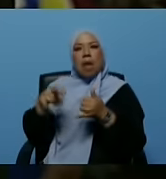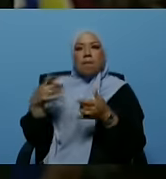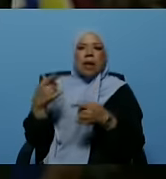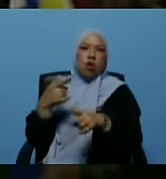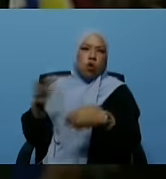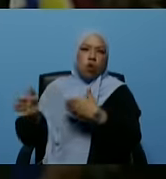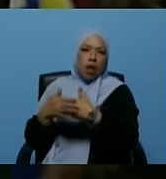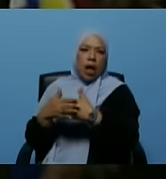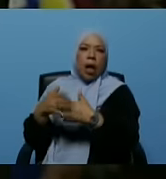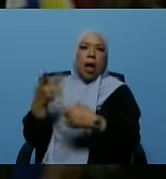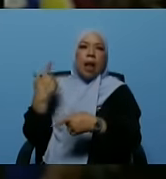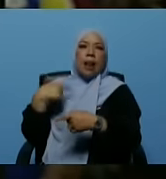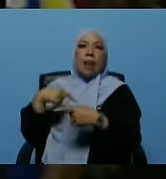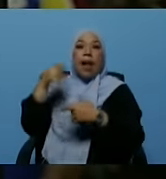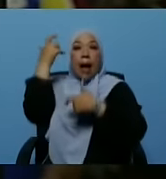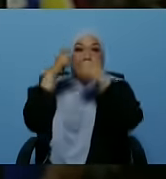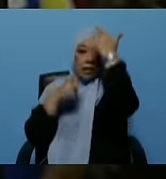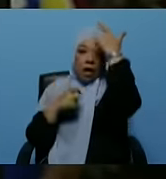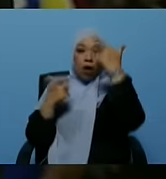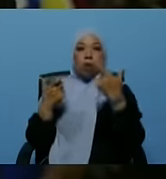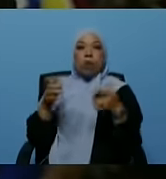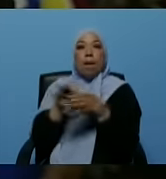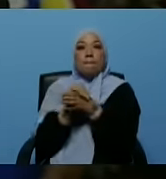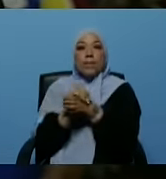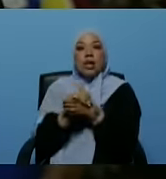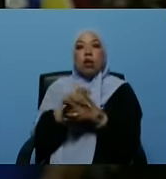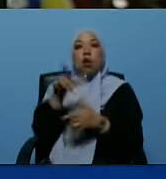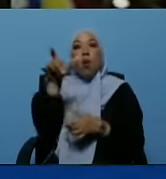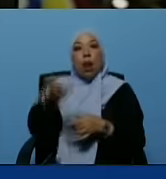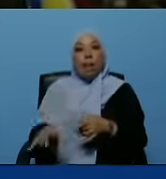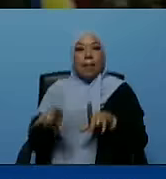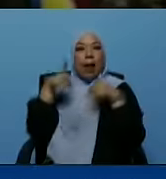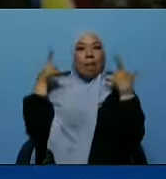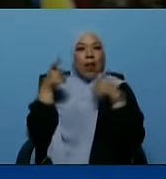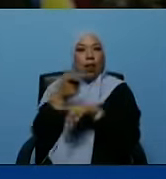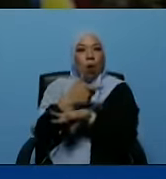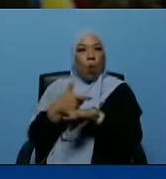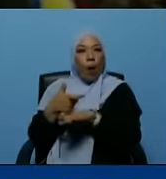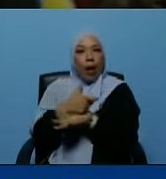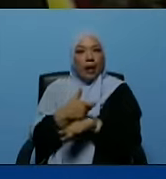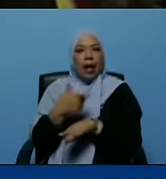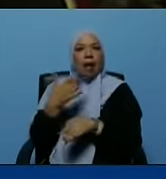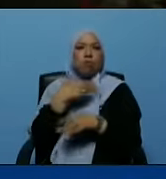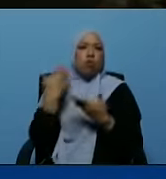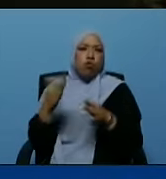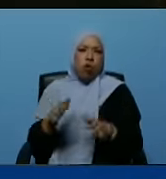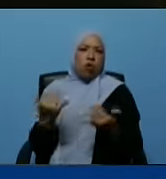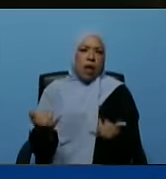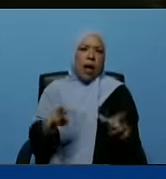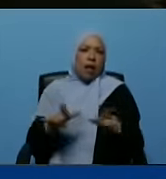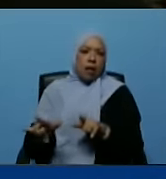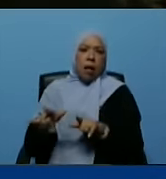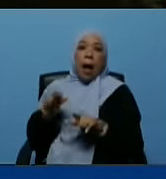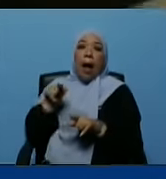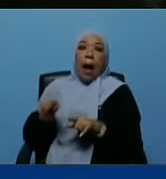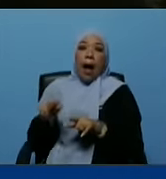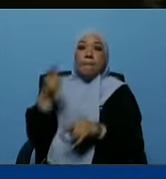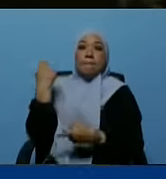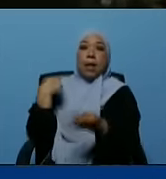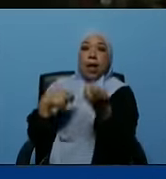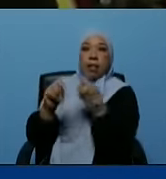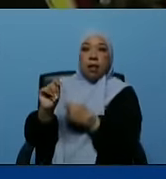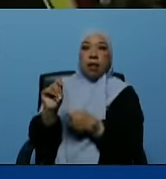general recordado siempre y querido, Jorge Luis García Carneiro, agarró a todas estas personas que estaban antes, que vendíamos. Yo era